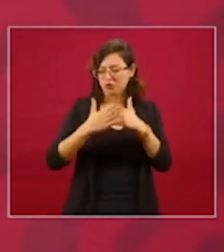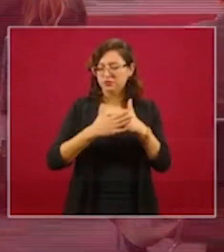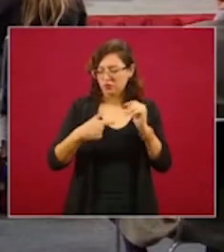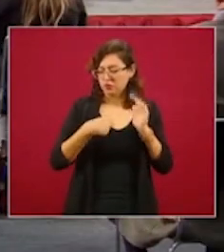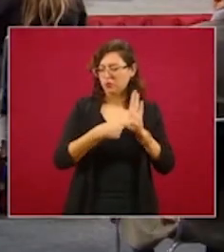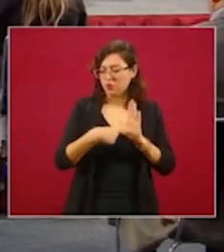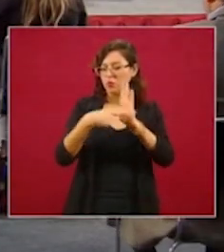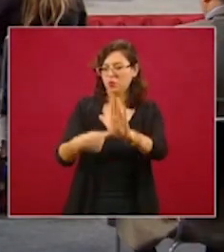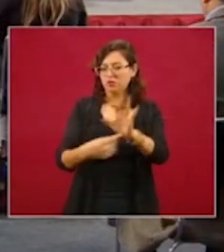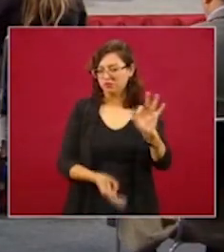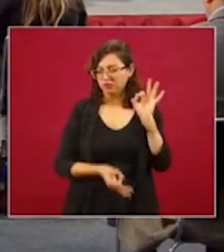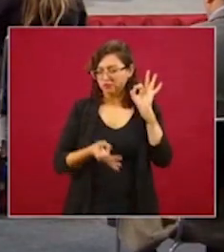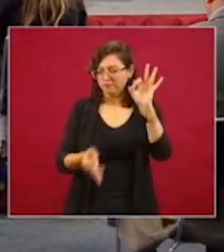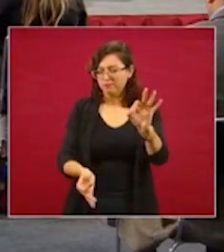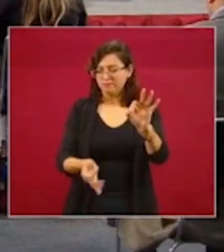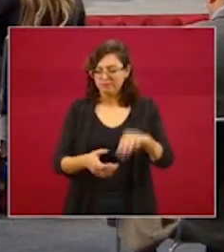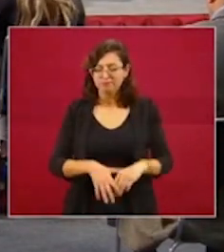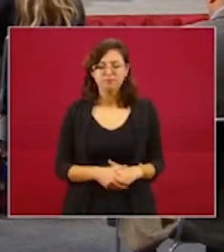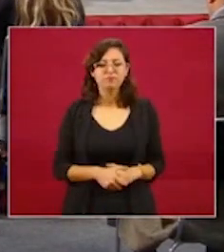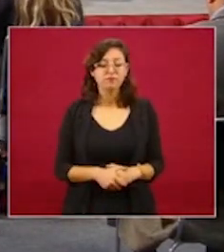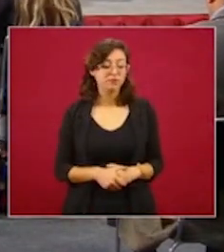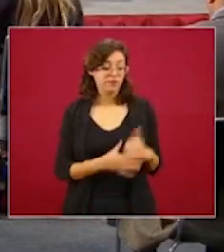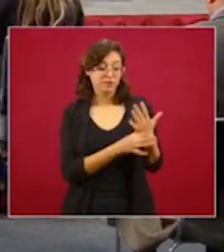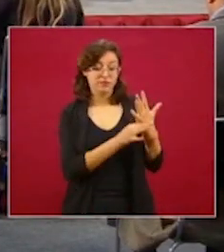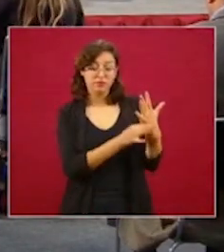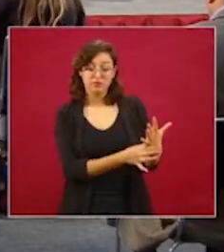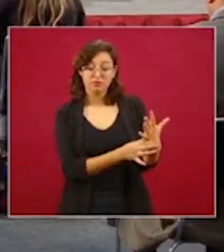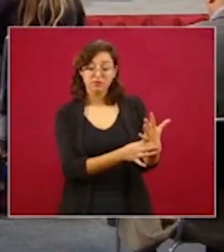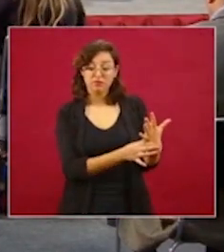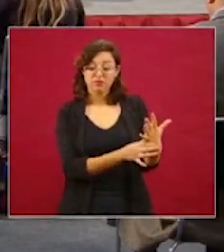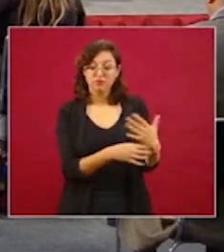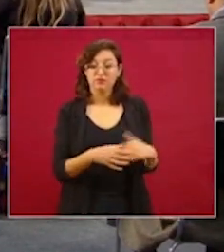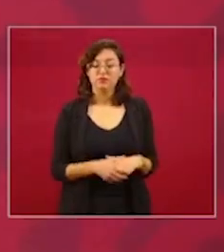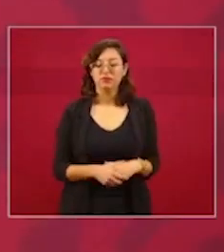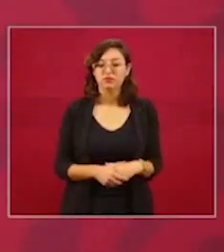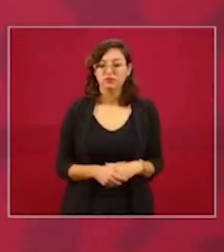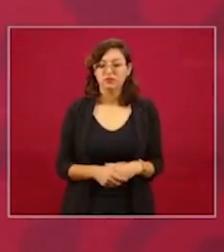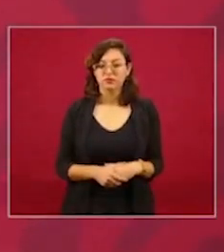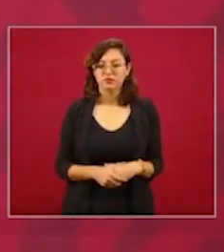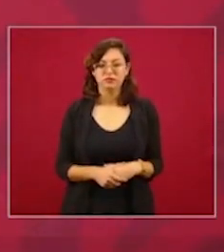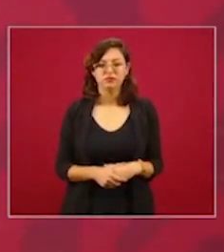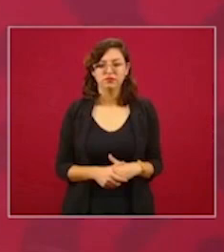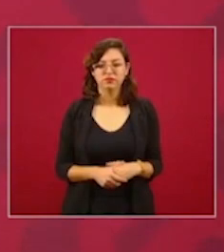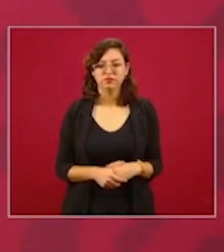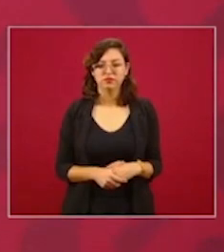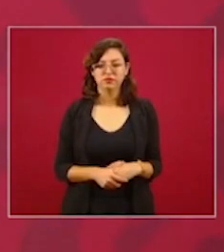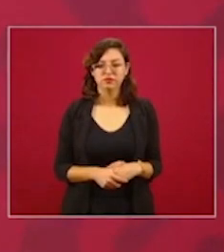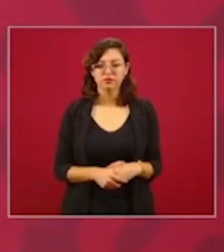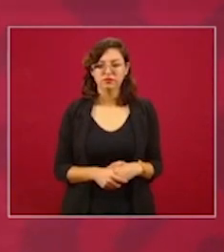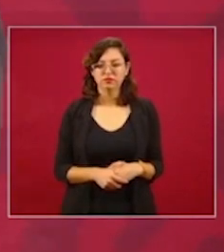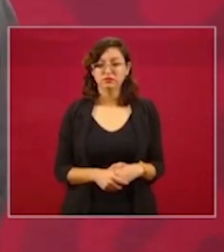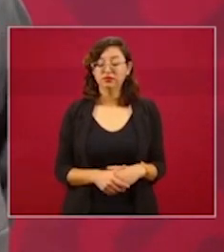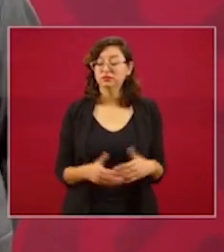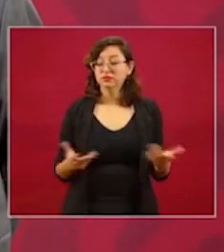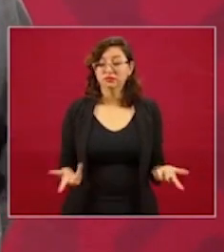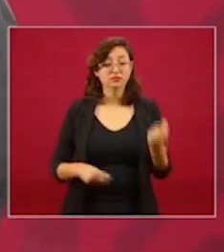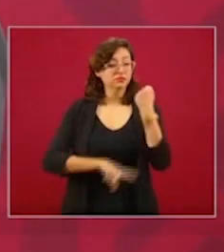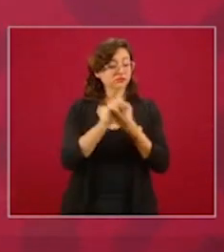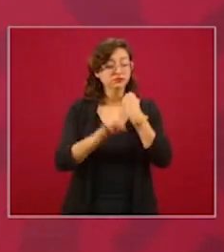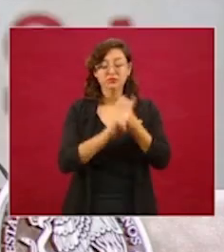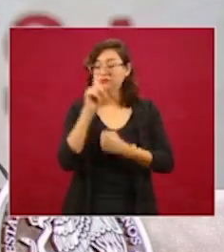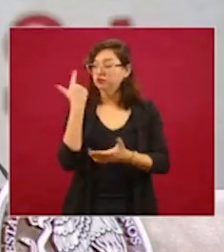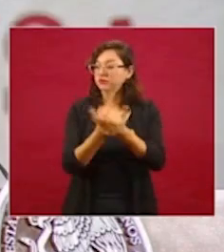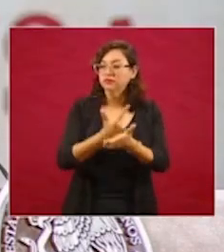Es de cómo él dice, hay muchas demandas, hay grandes y graves